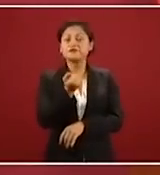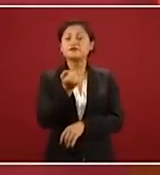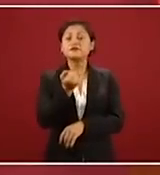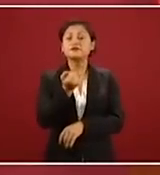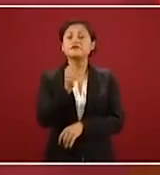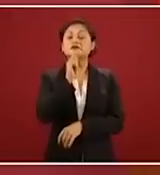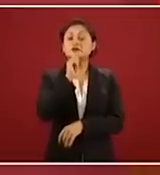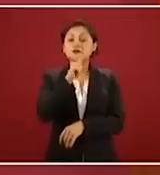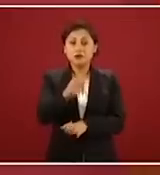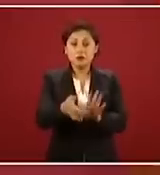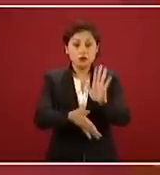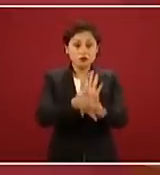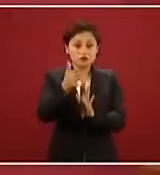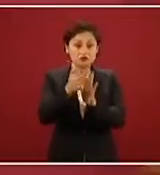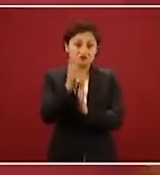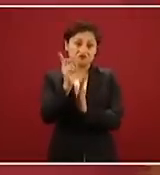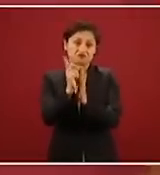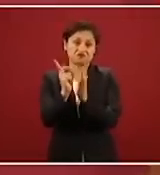huevitos,